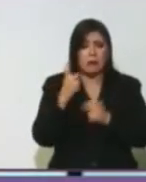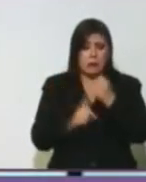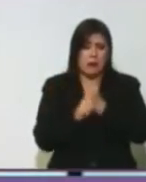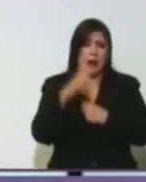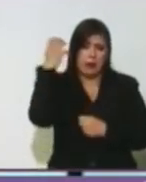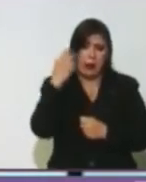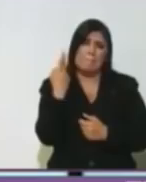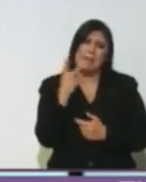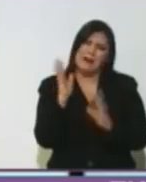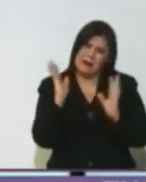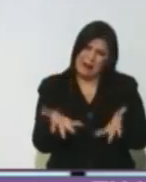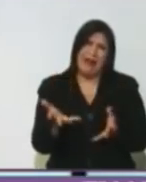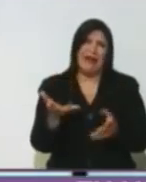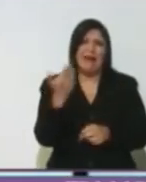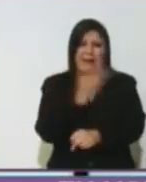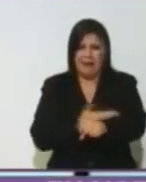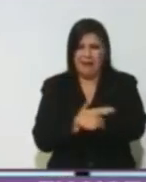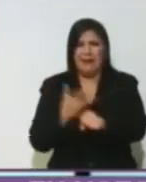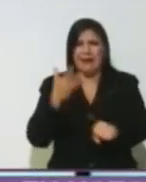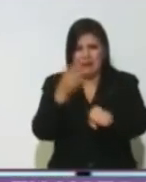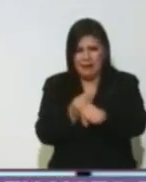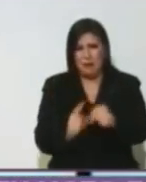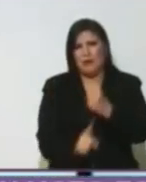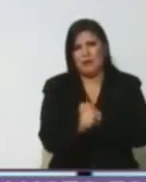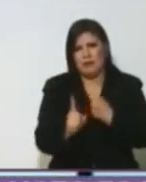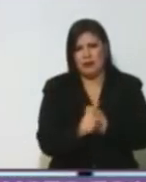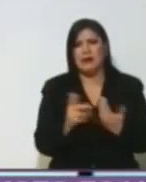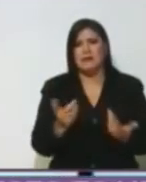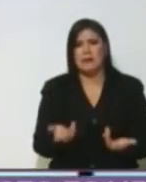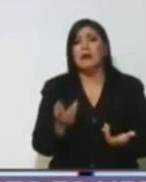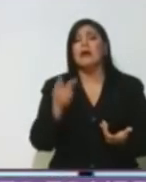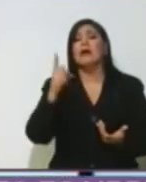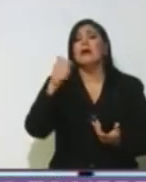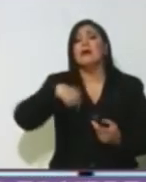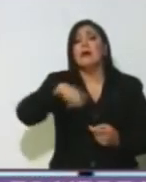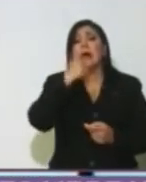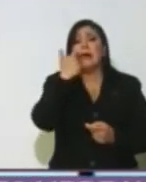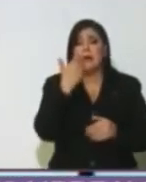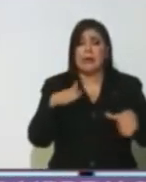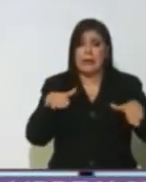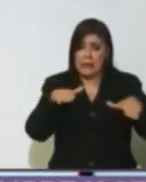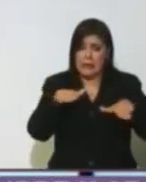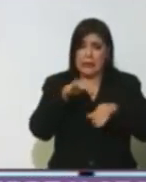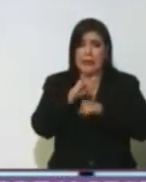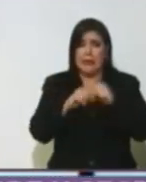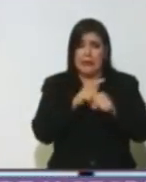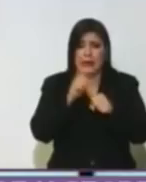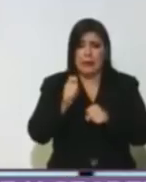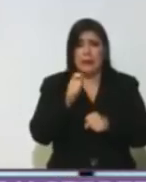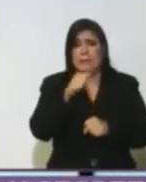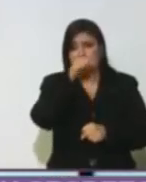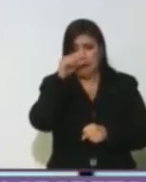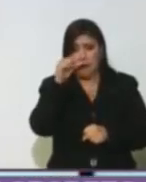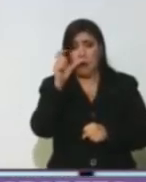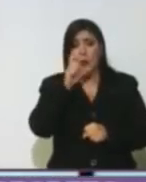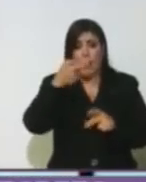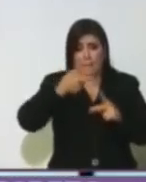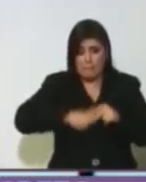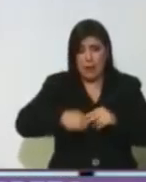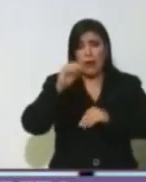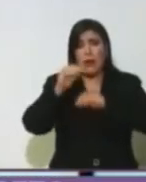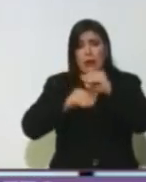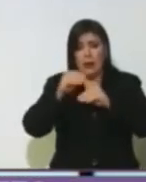algo por resolverlo queremos que el aeropuerto benito juárez cuando empiece el aeropuerto nuevo